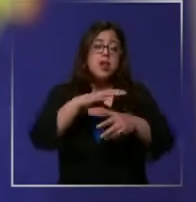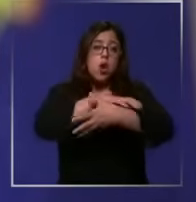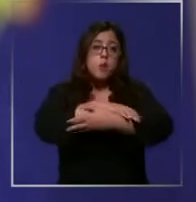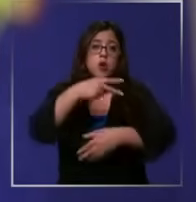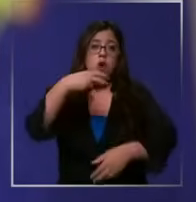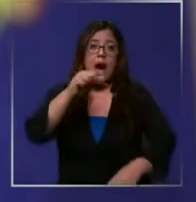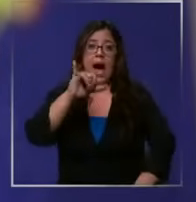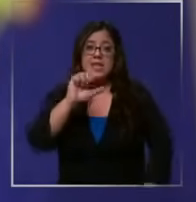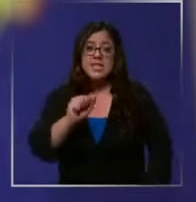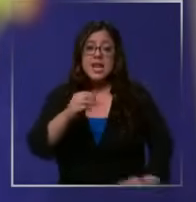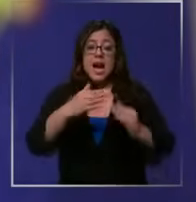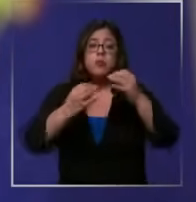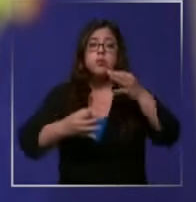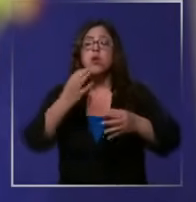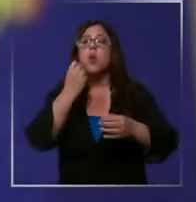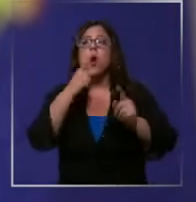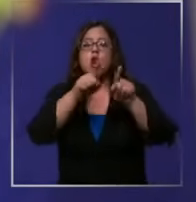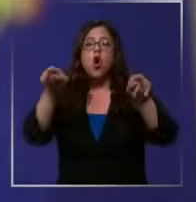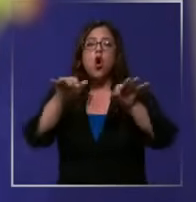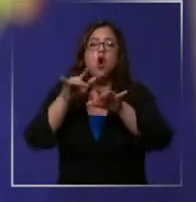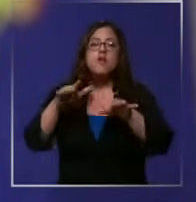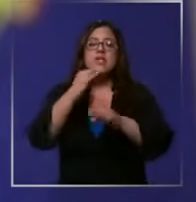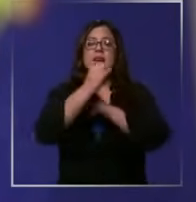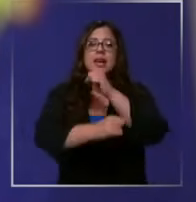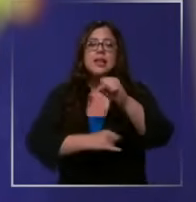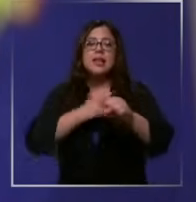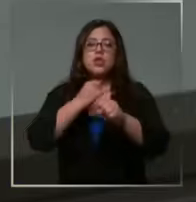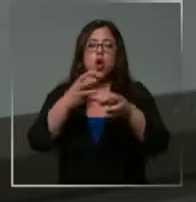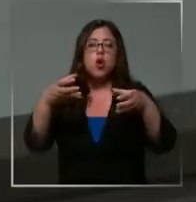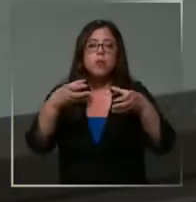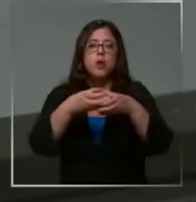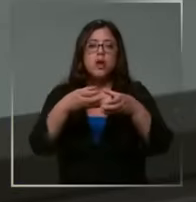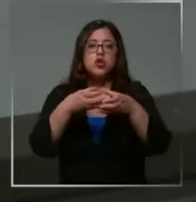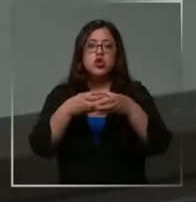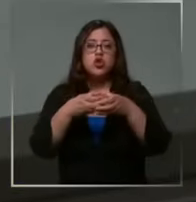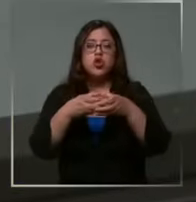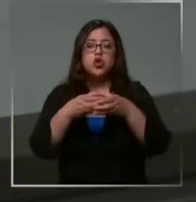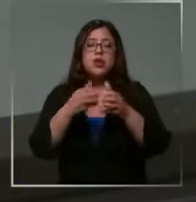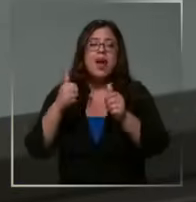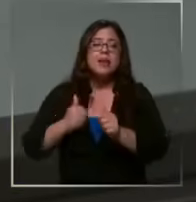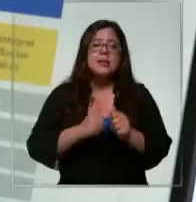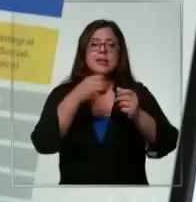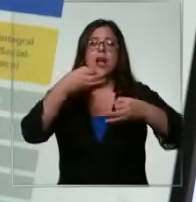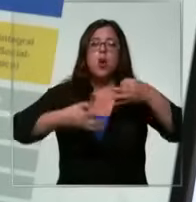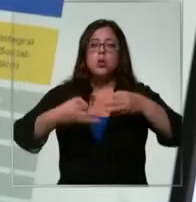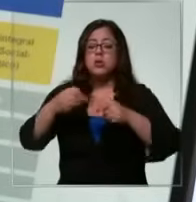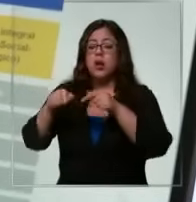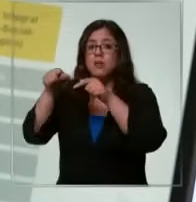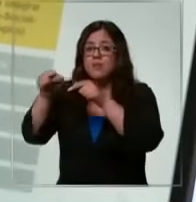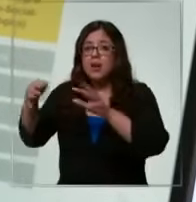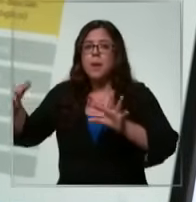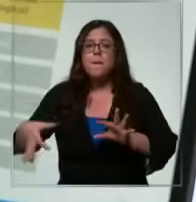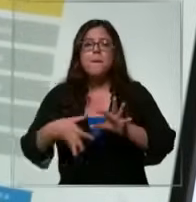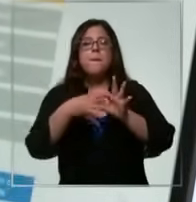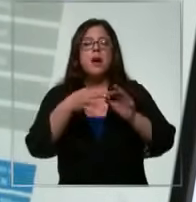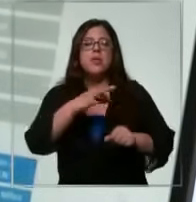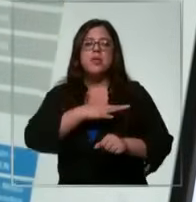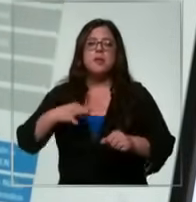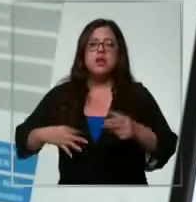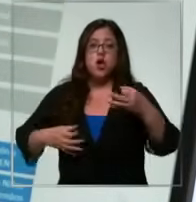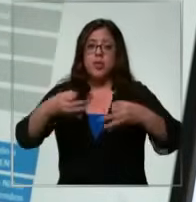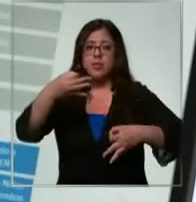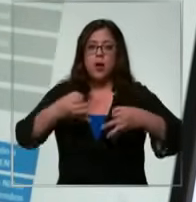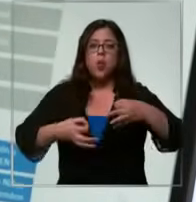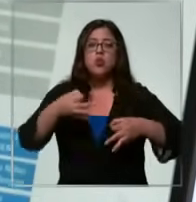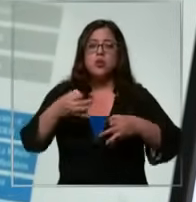Haya, es la Oficina Internacional de la Corporación de Asistencia Judicial. La Corporación de Asistencia Judicial, dependientes del Ministerio de